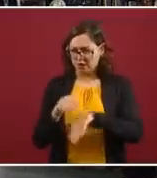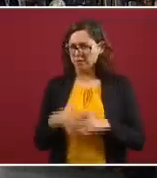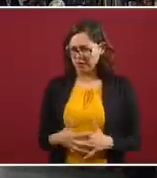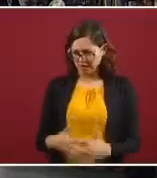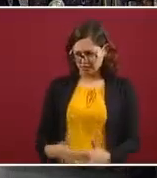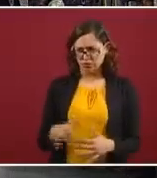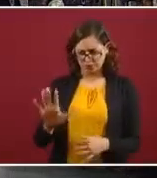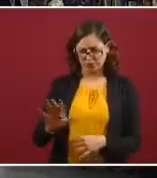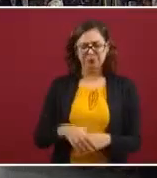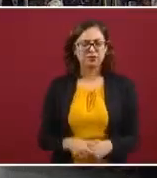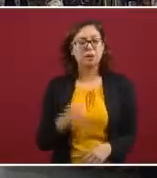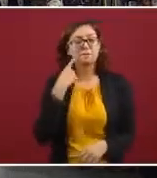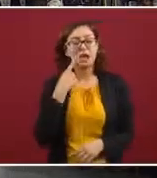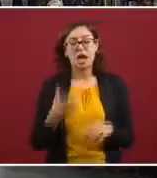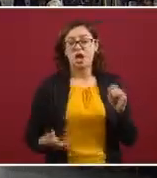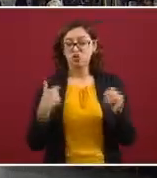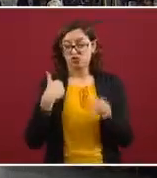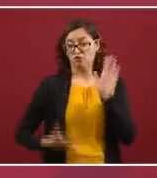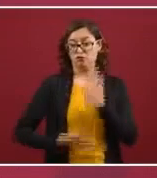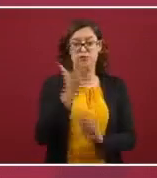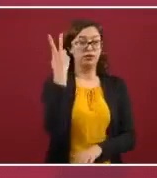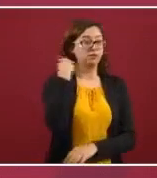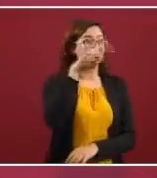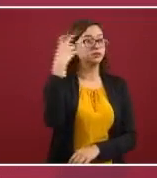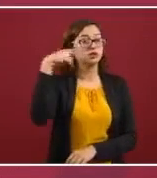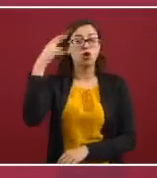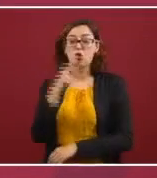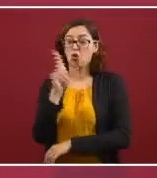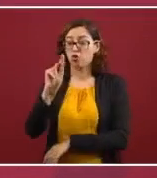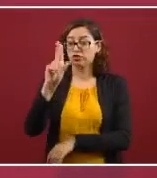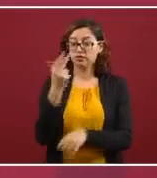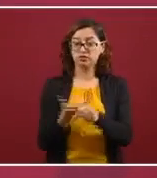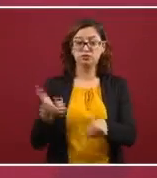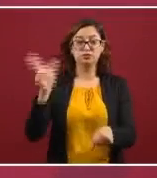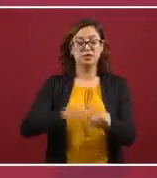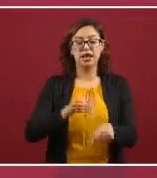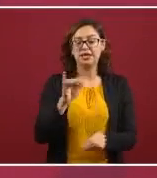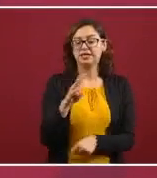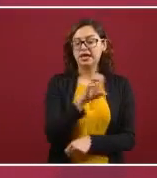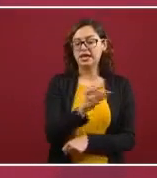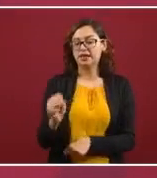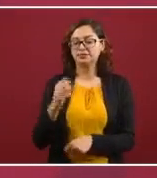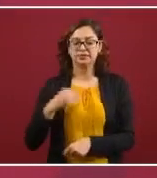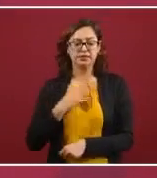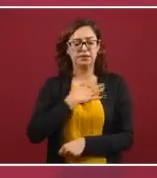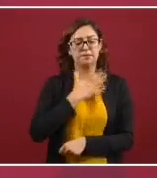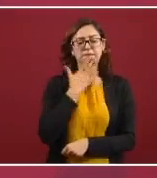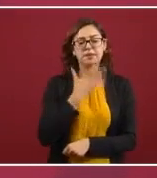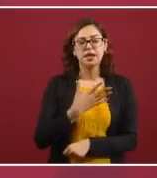que visitamos los 80 hospitales del IMSS Bienestar, el programa que